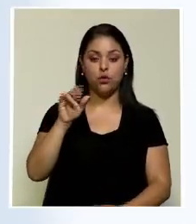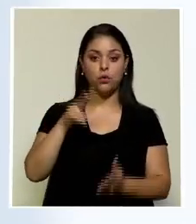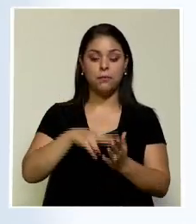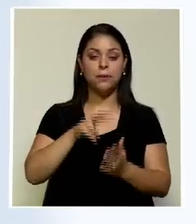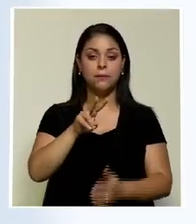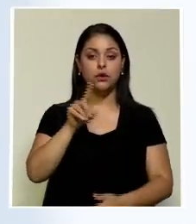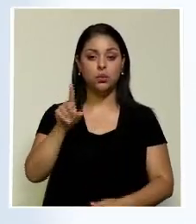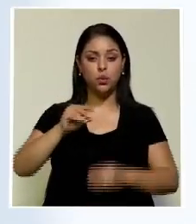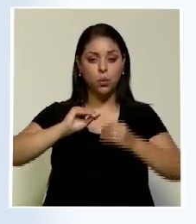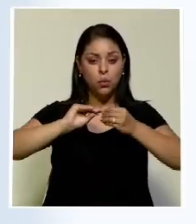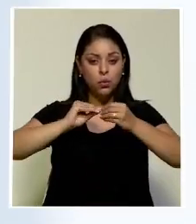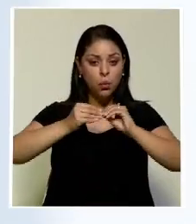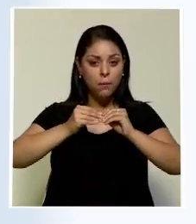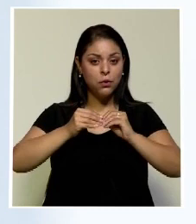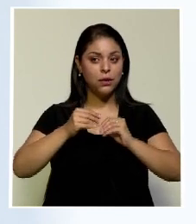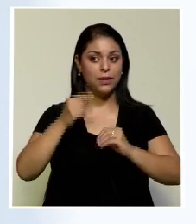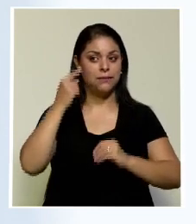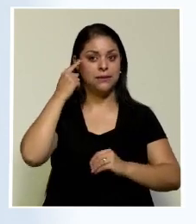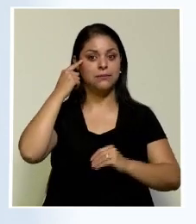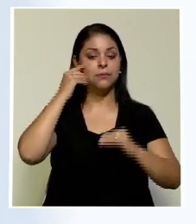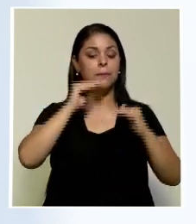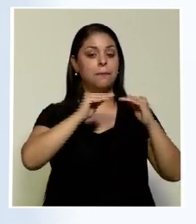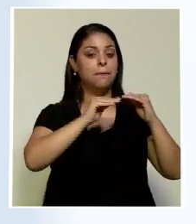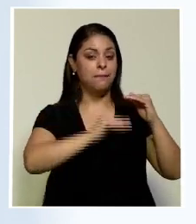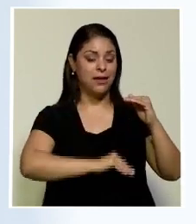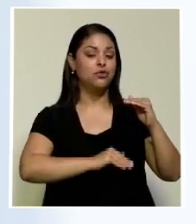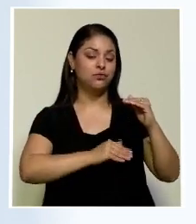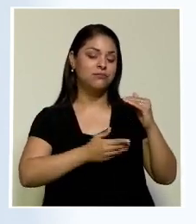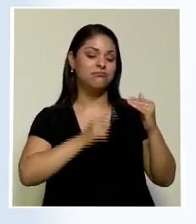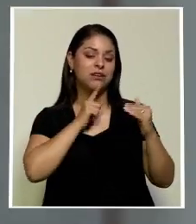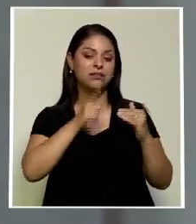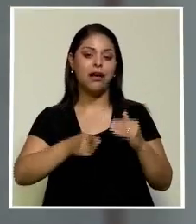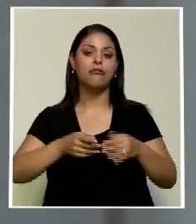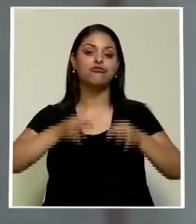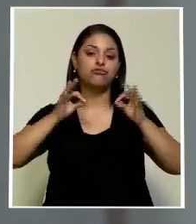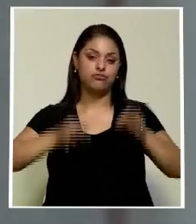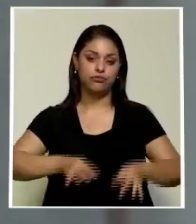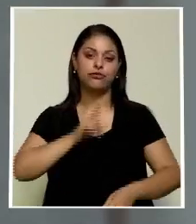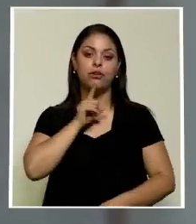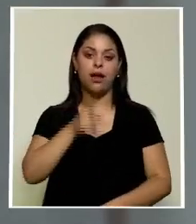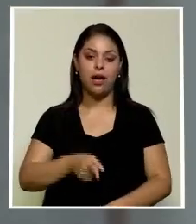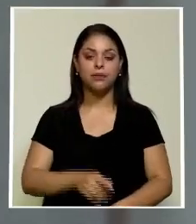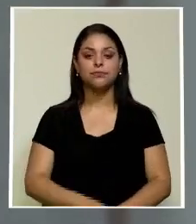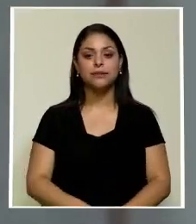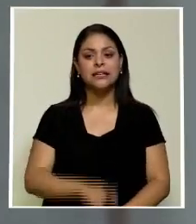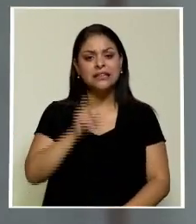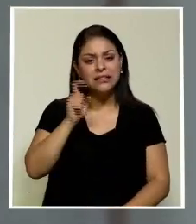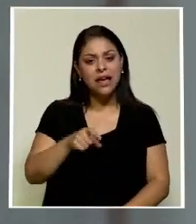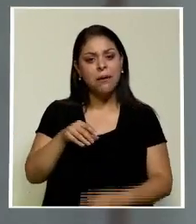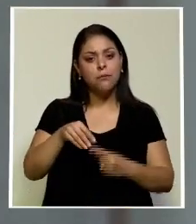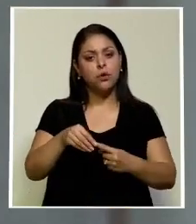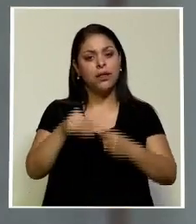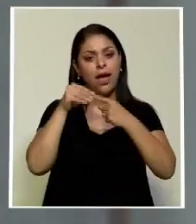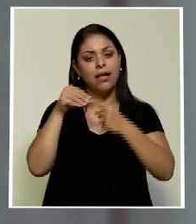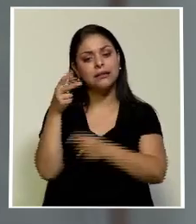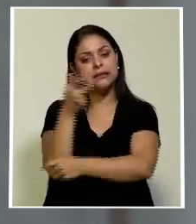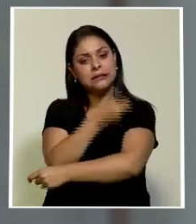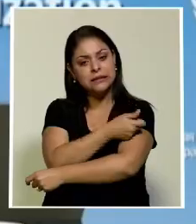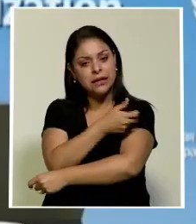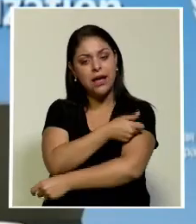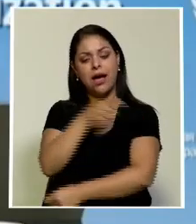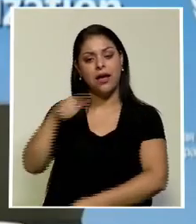en sí misma resulta ser inferior a la cantidad real de muertes, e insistió en que se debe dar prioridad en la campaña de vacunación.